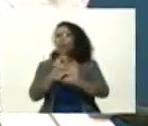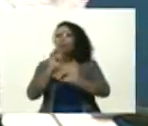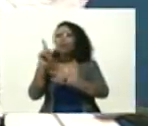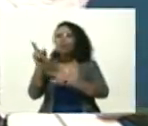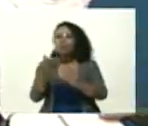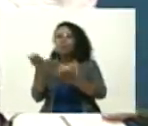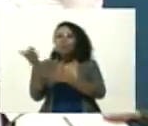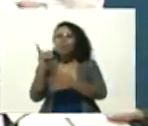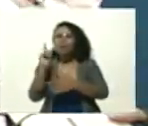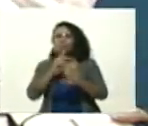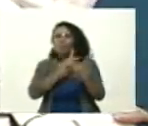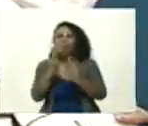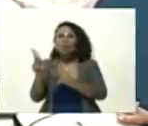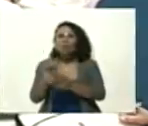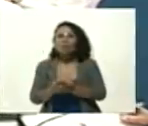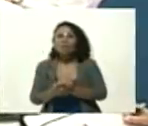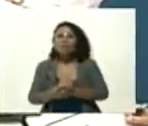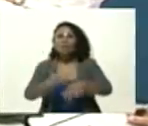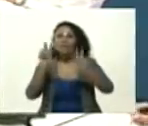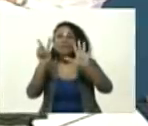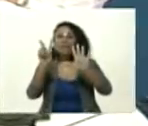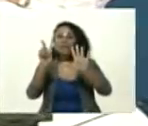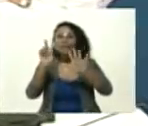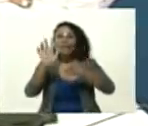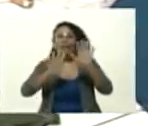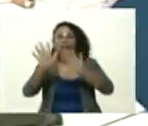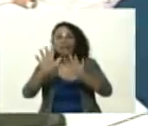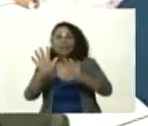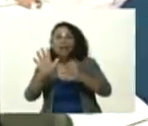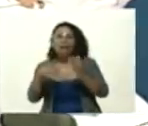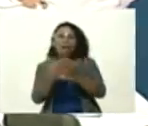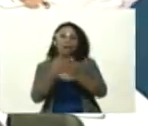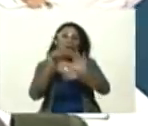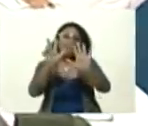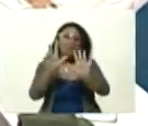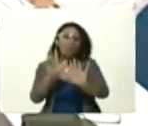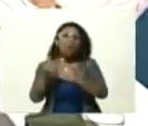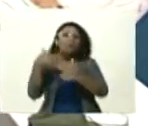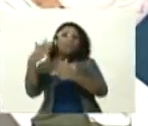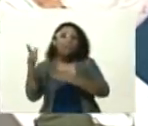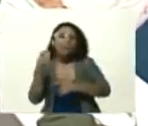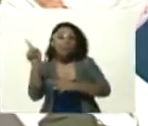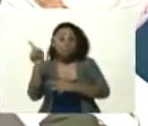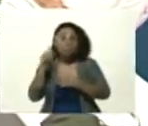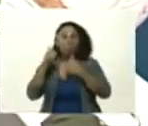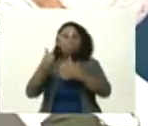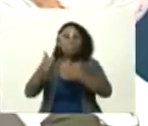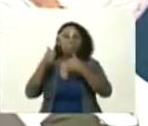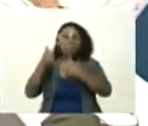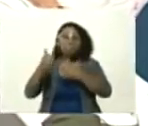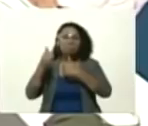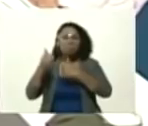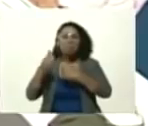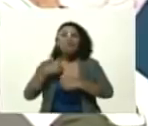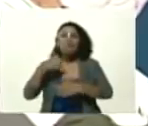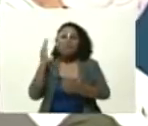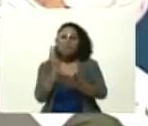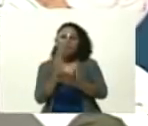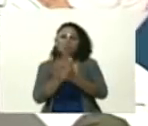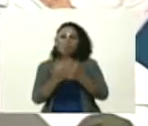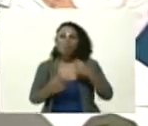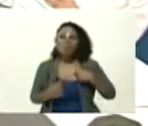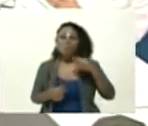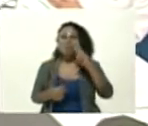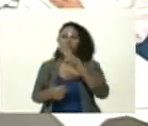tu programa, ¿vale? De 7 y cuarto a 8. El programa de Boris es muy bueno, es muy, muy bueno. Yo siempre lo veo en